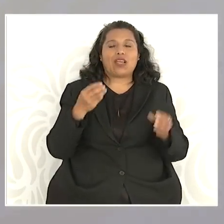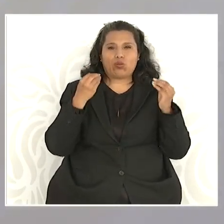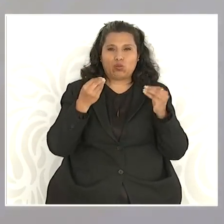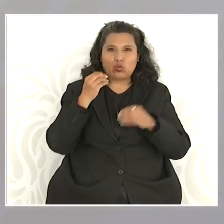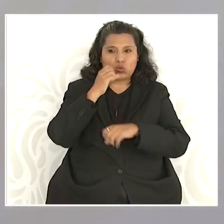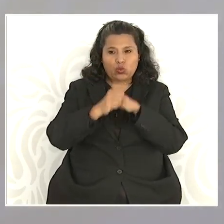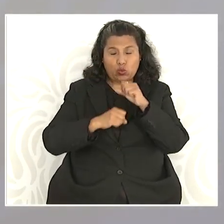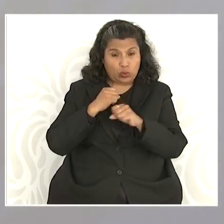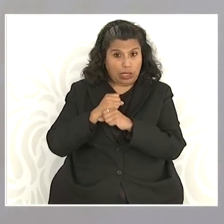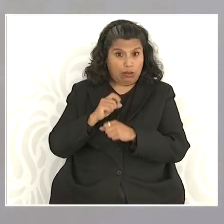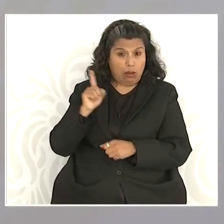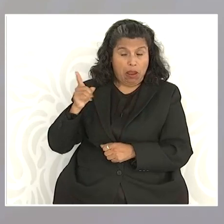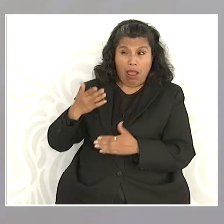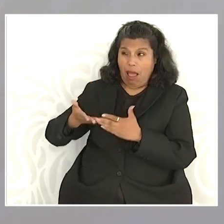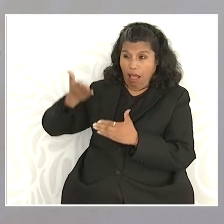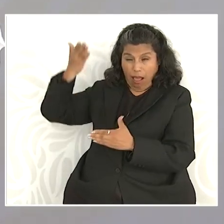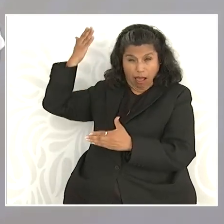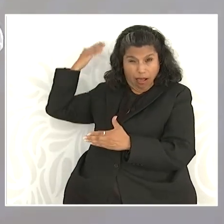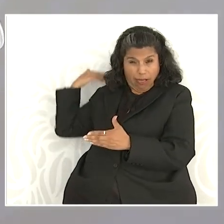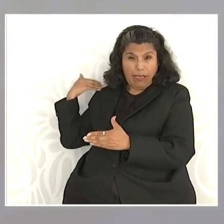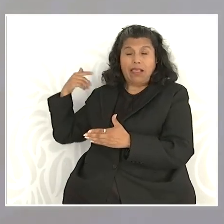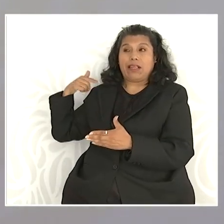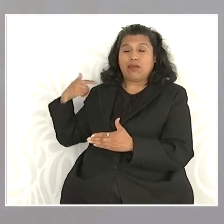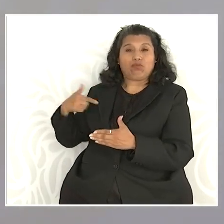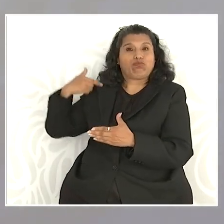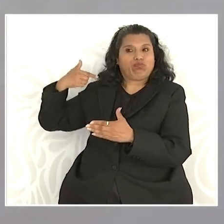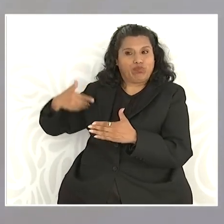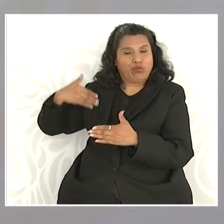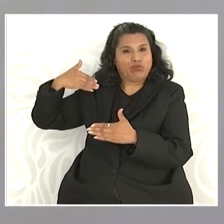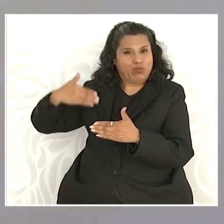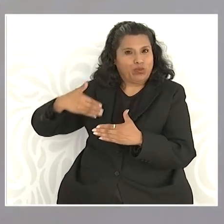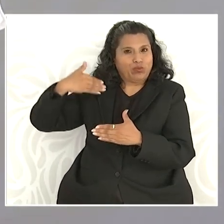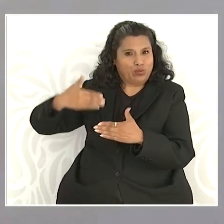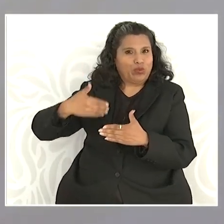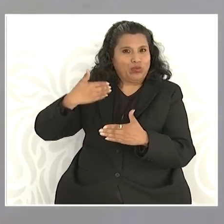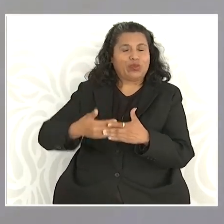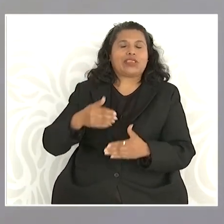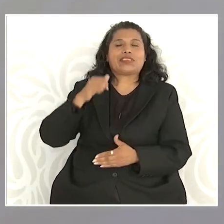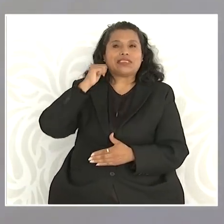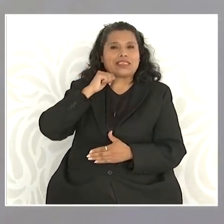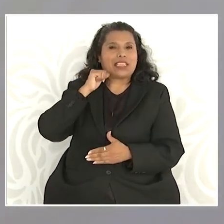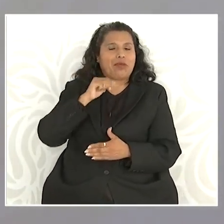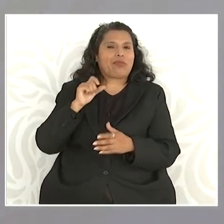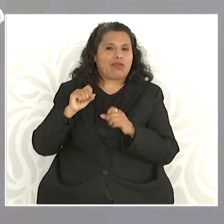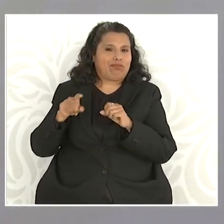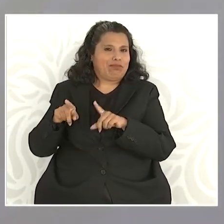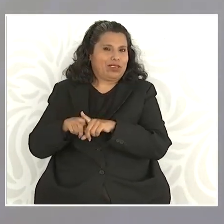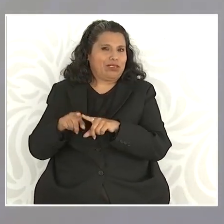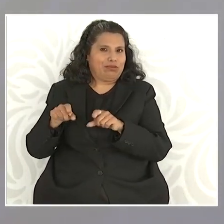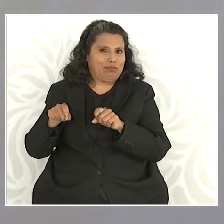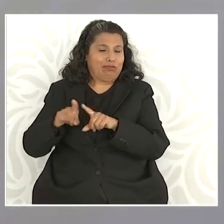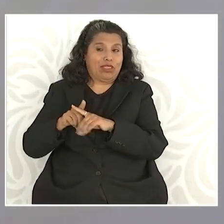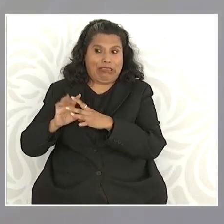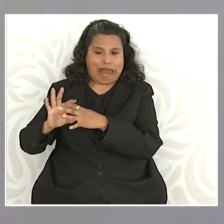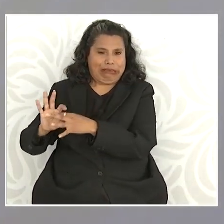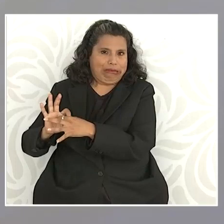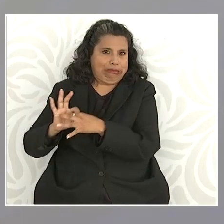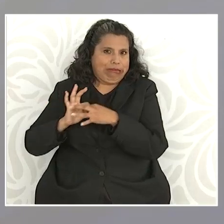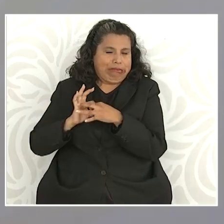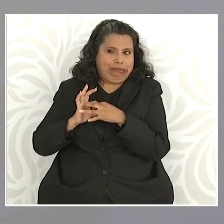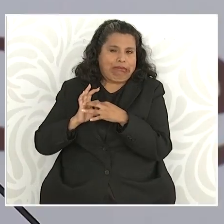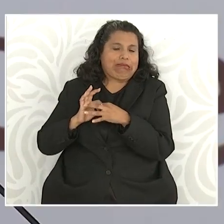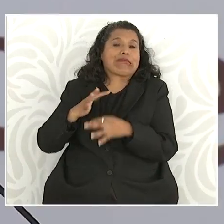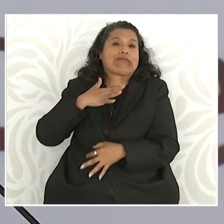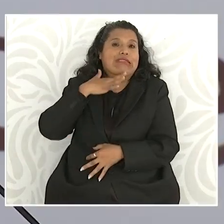muchos años a generar un esquema de reproducción muy vinculado con la